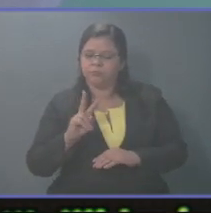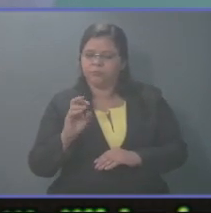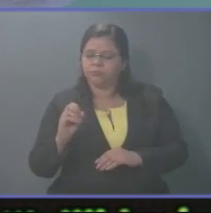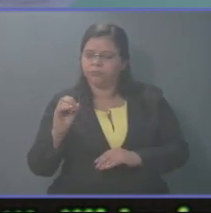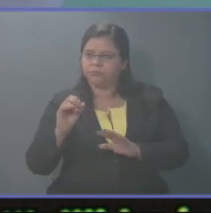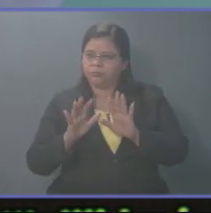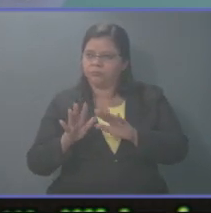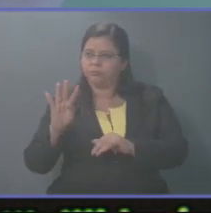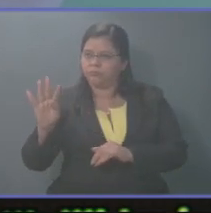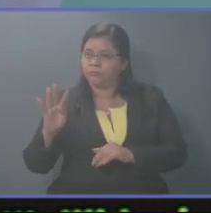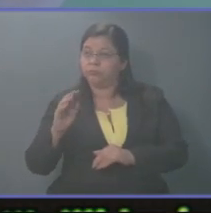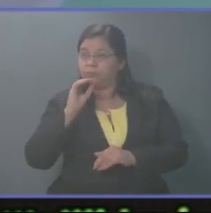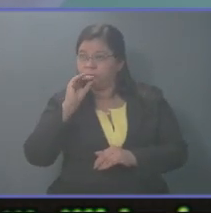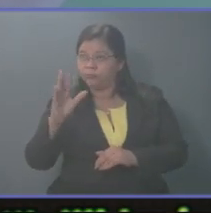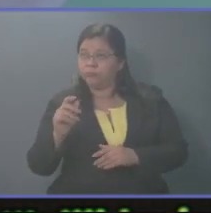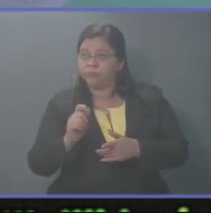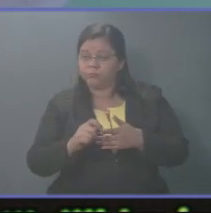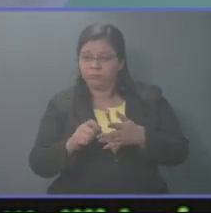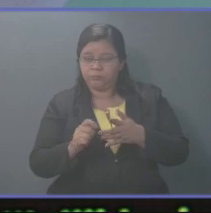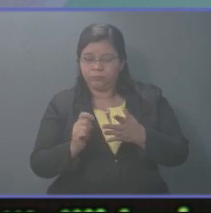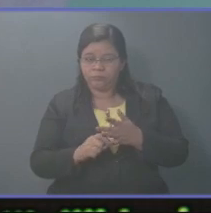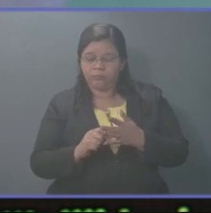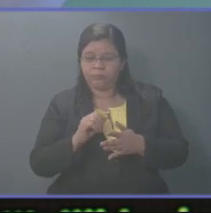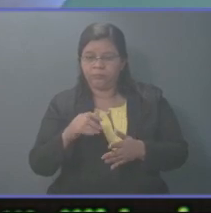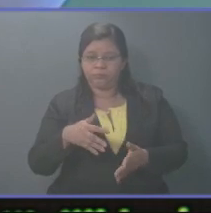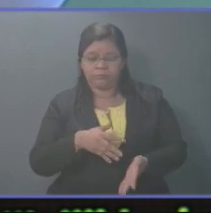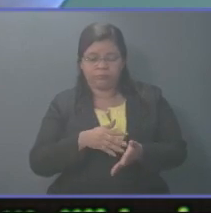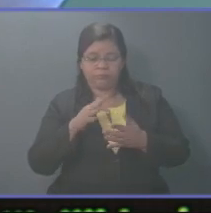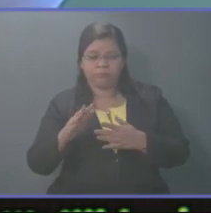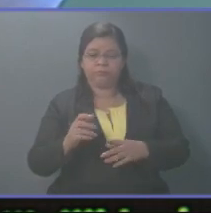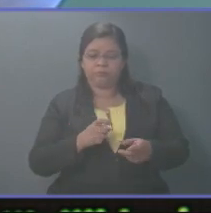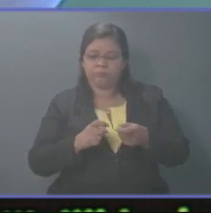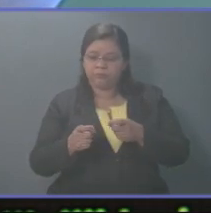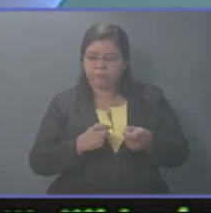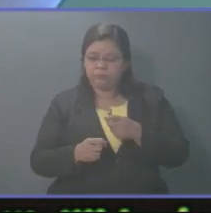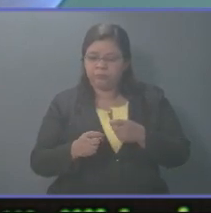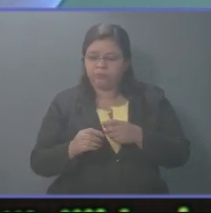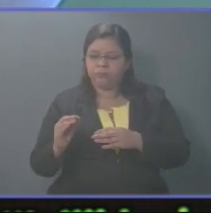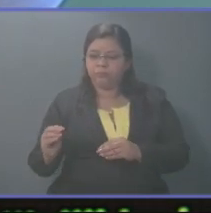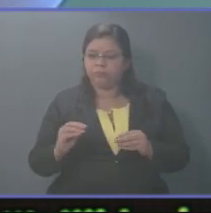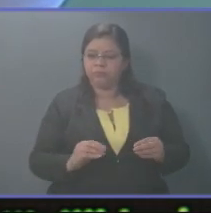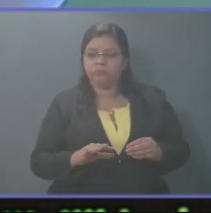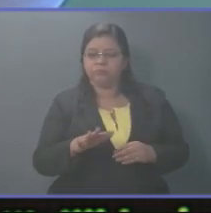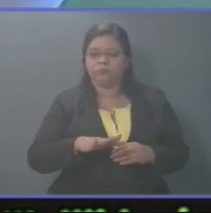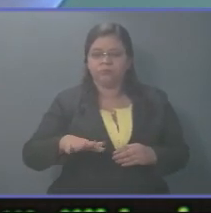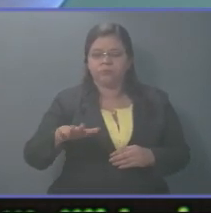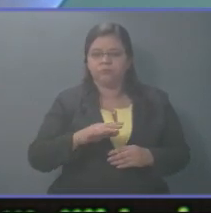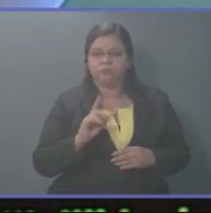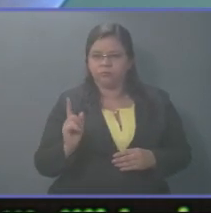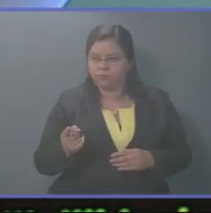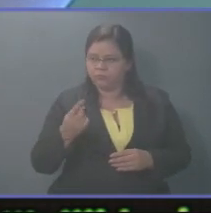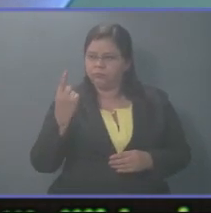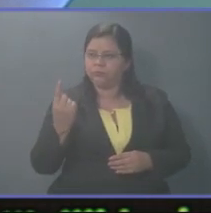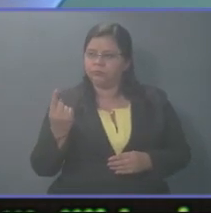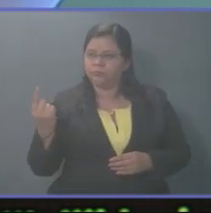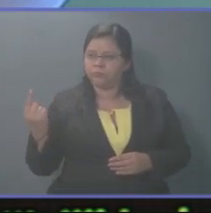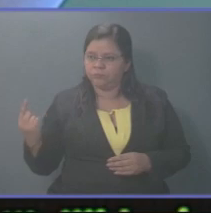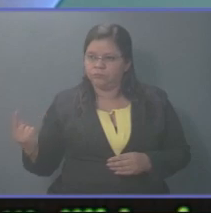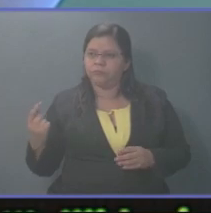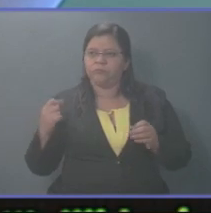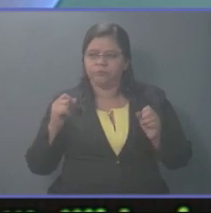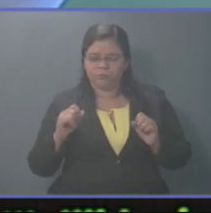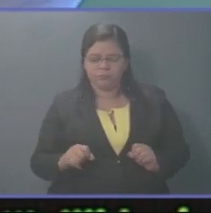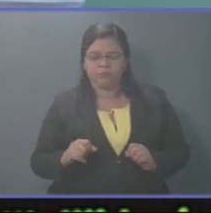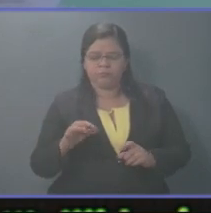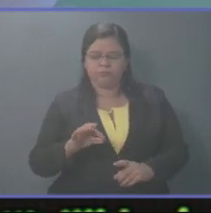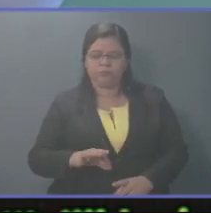que, de acuerdo al principio de soberanía popular llevado al ámbito local, los únicos ciudadanos habilitados para